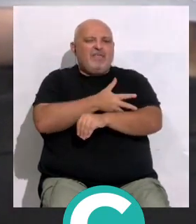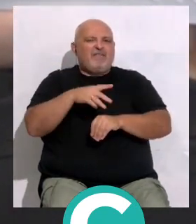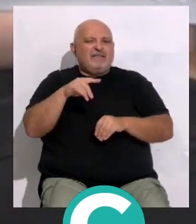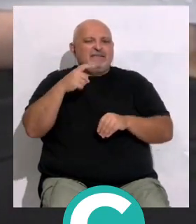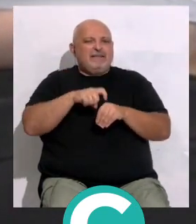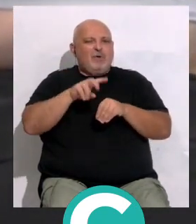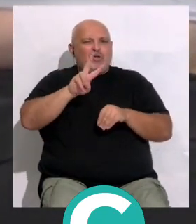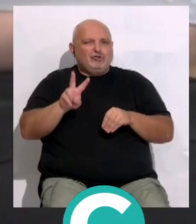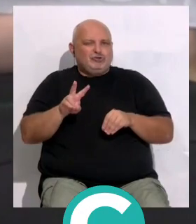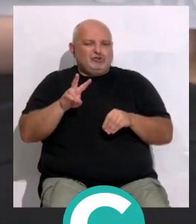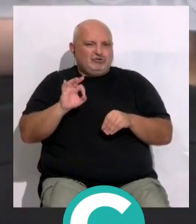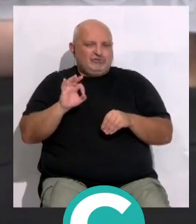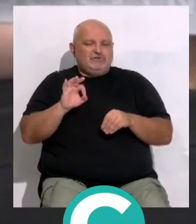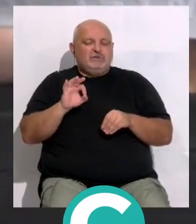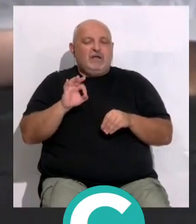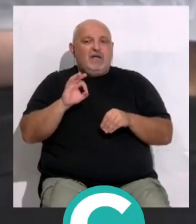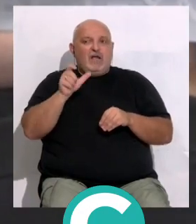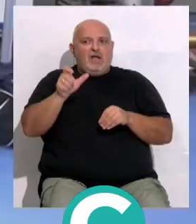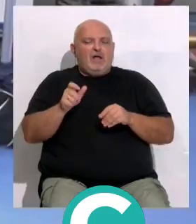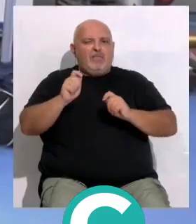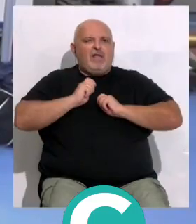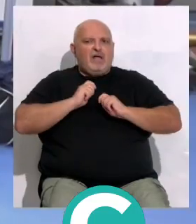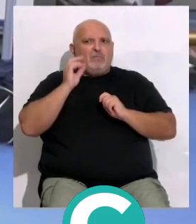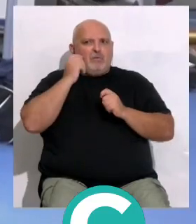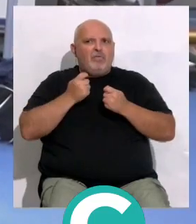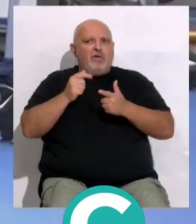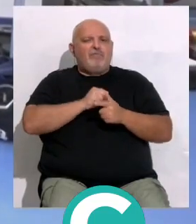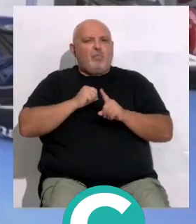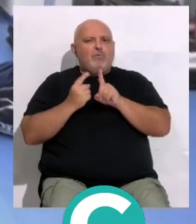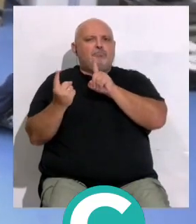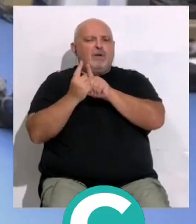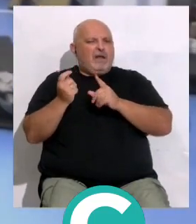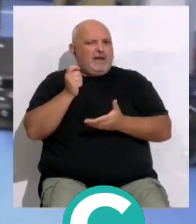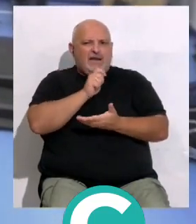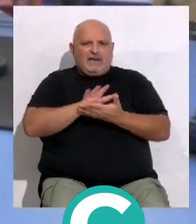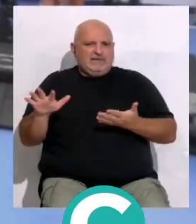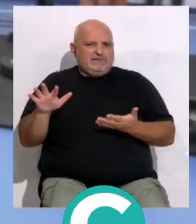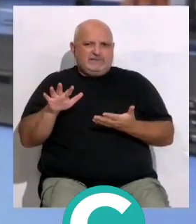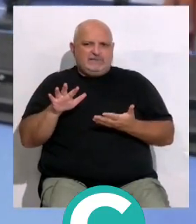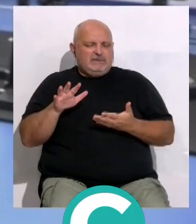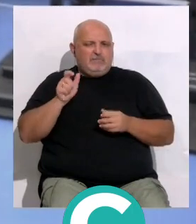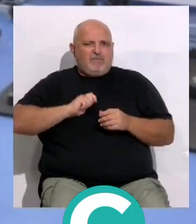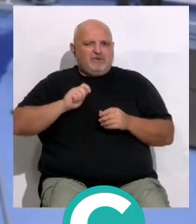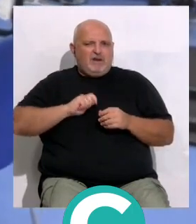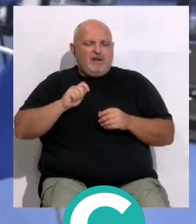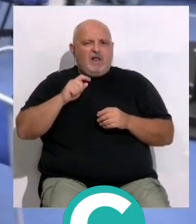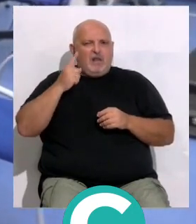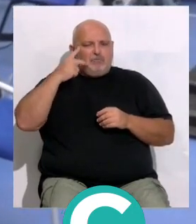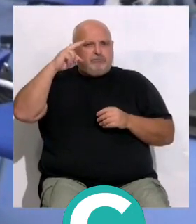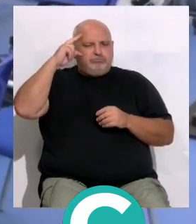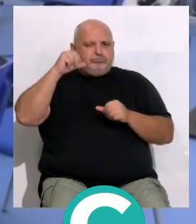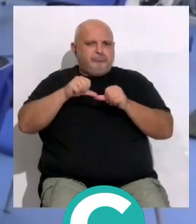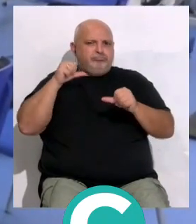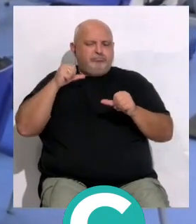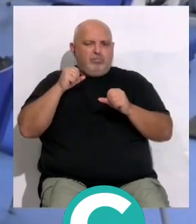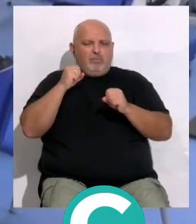2. Pueden aportarles a las afectadas un tratamiento individual y gratuito por parte de profesionales con una excelente